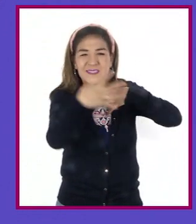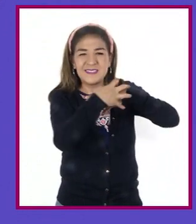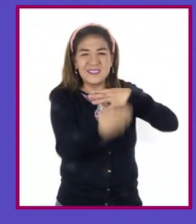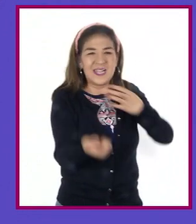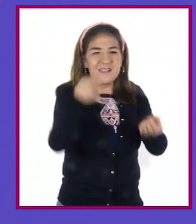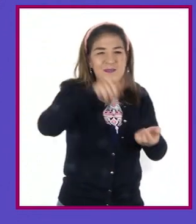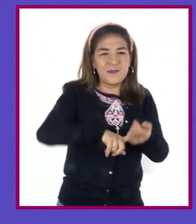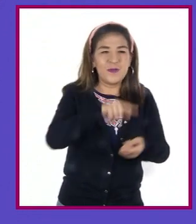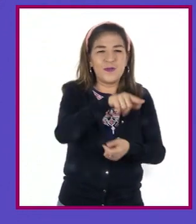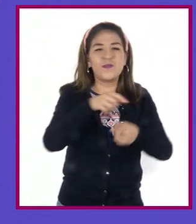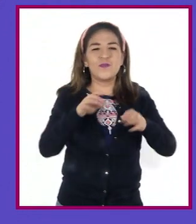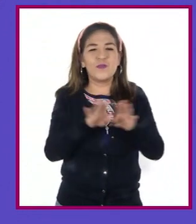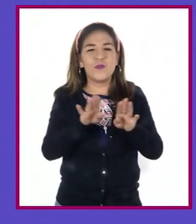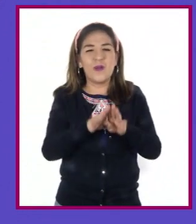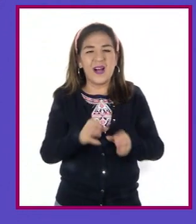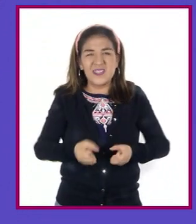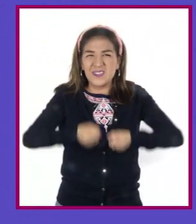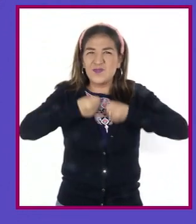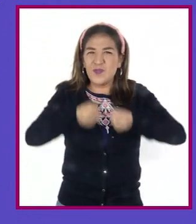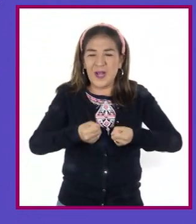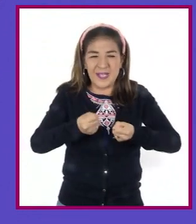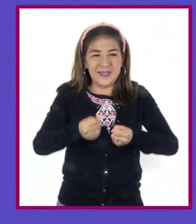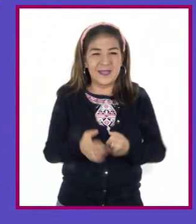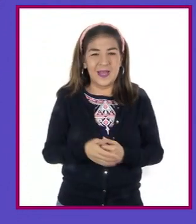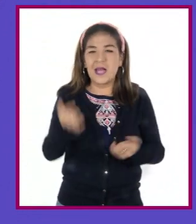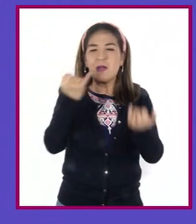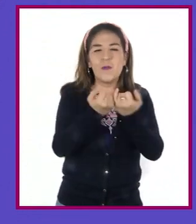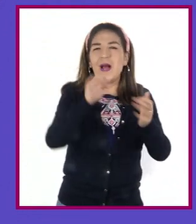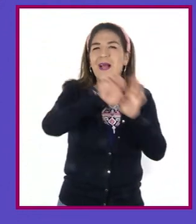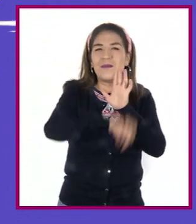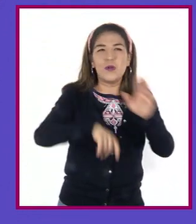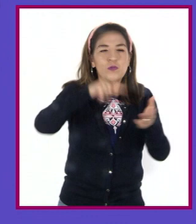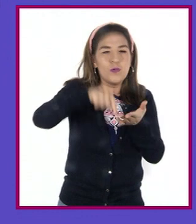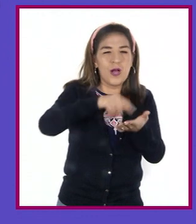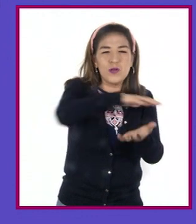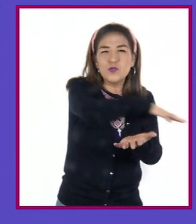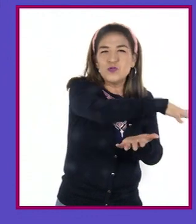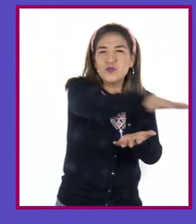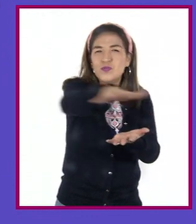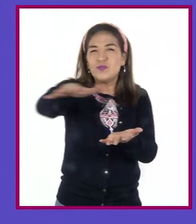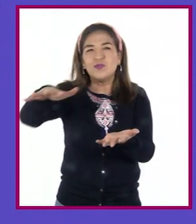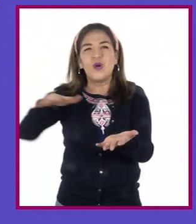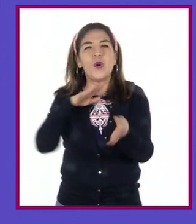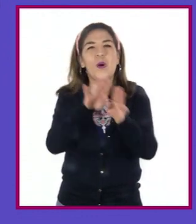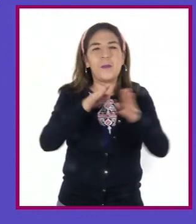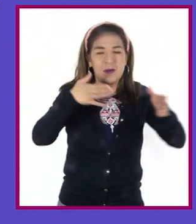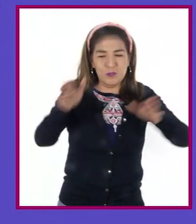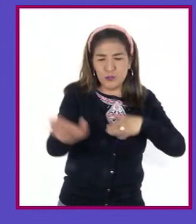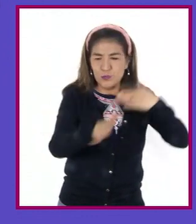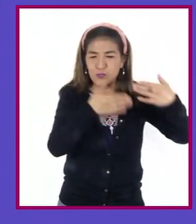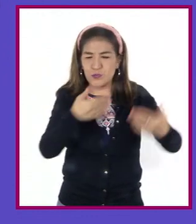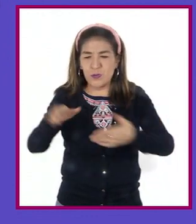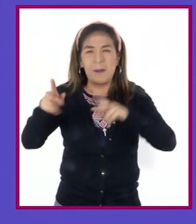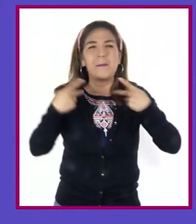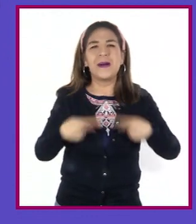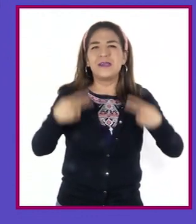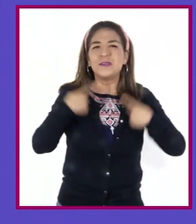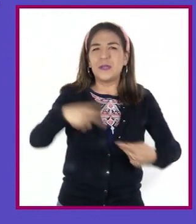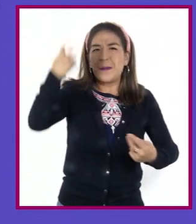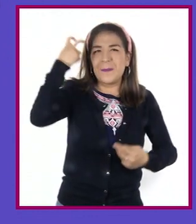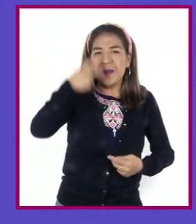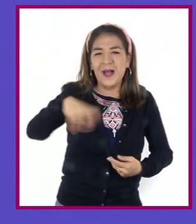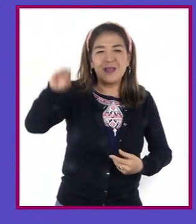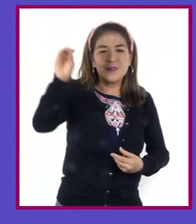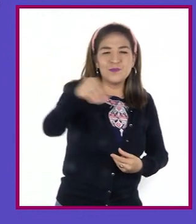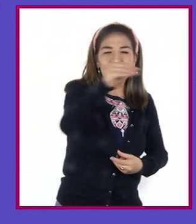ardimiento. Es como que el valle hace de camino y de viajero y nos